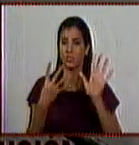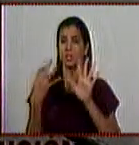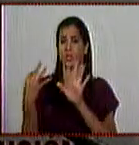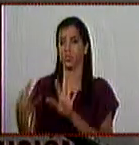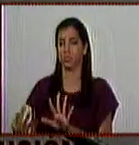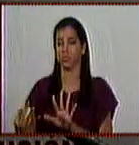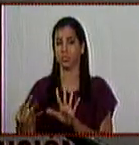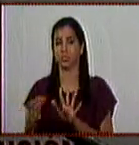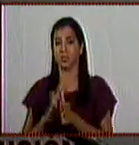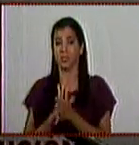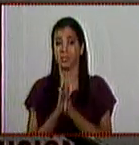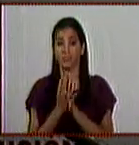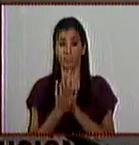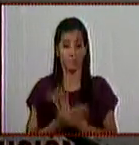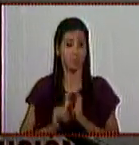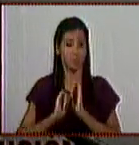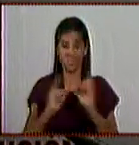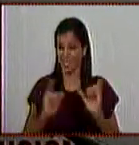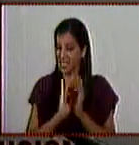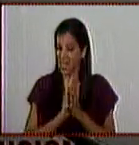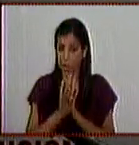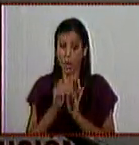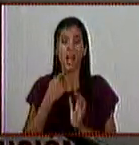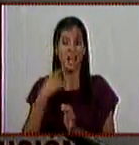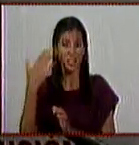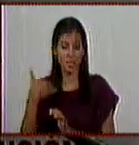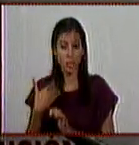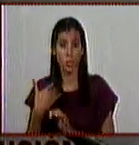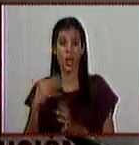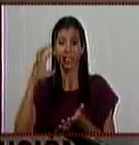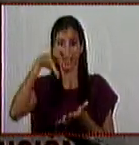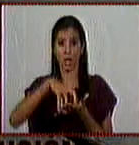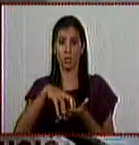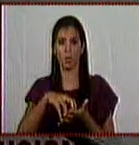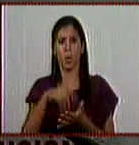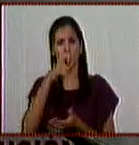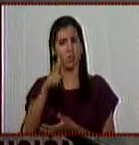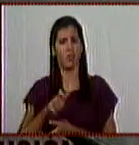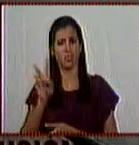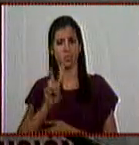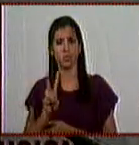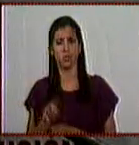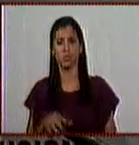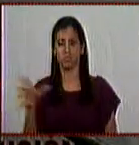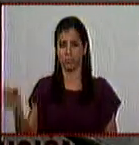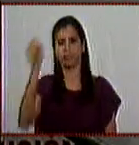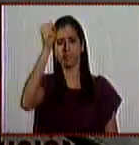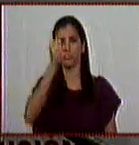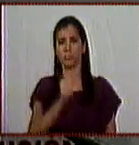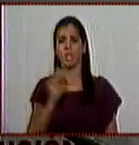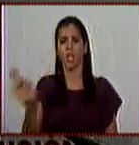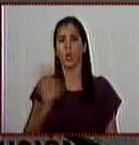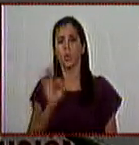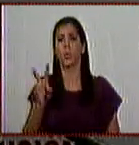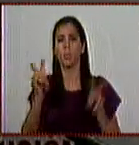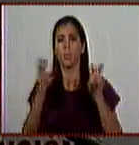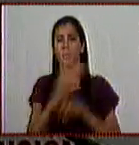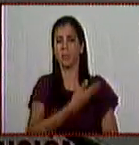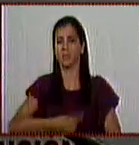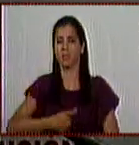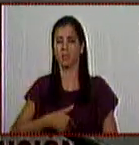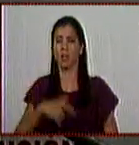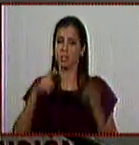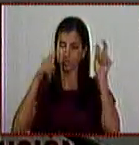1998 cuando el pueblo venezolano logró colocar a uno de los suyos al frente del gobierno al